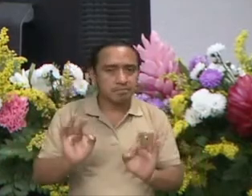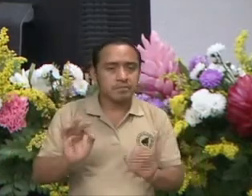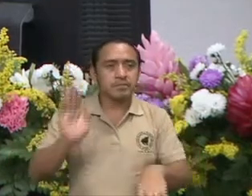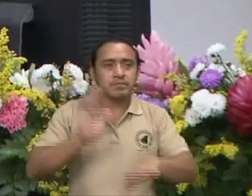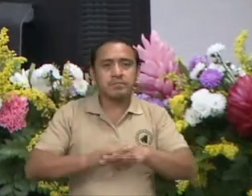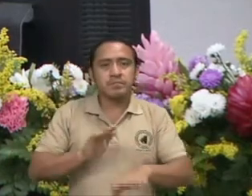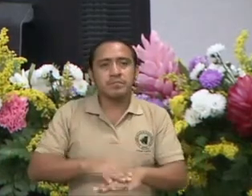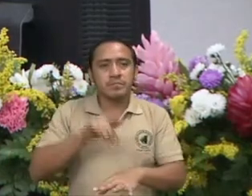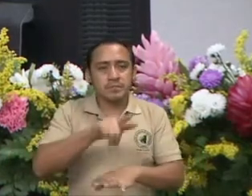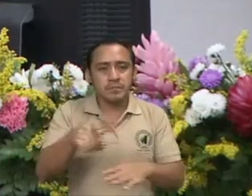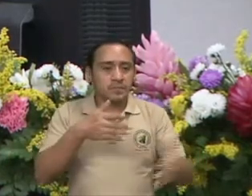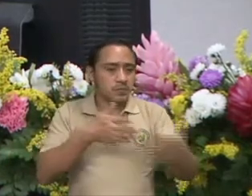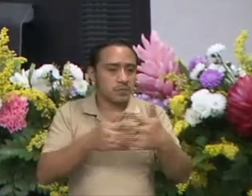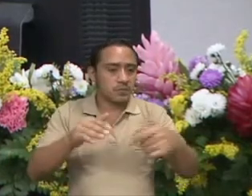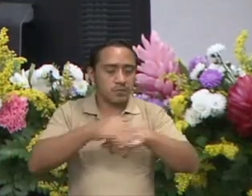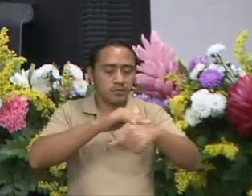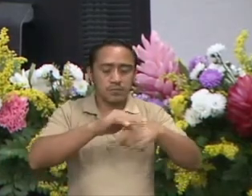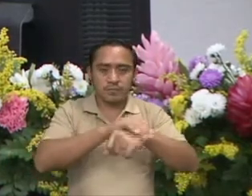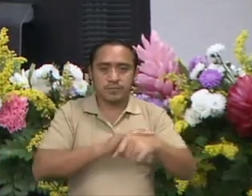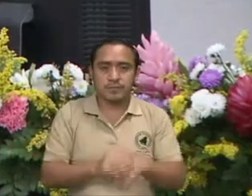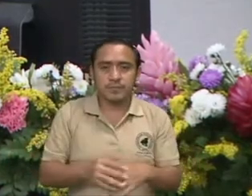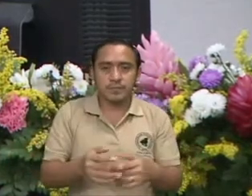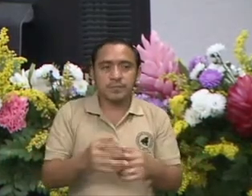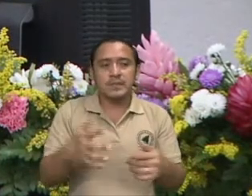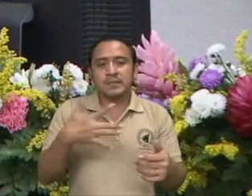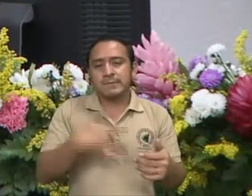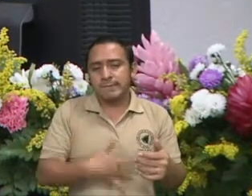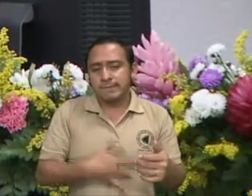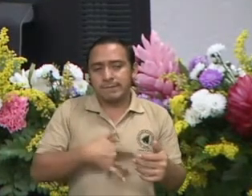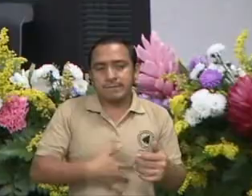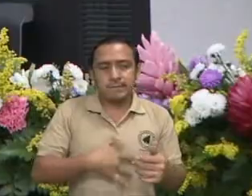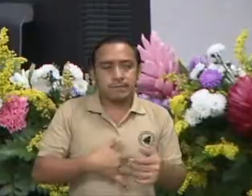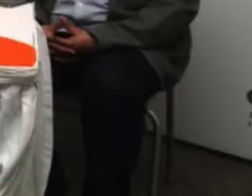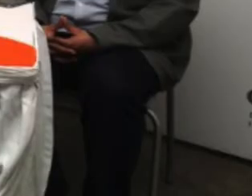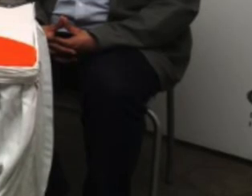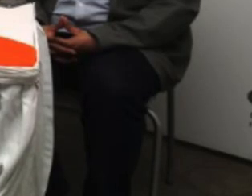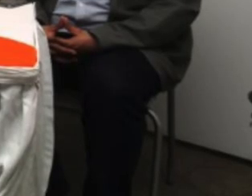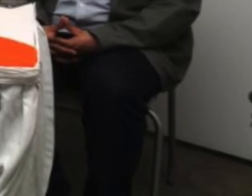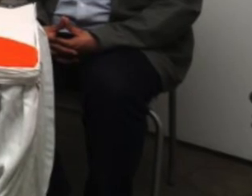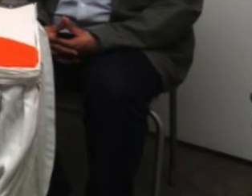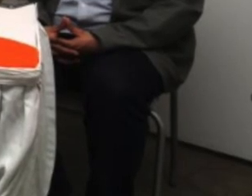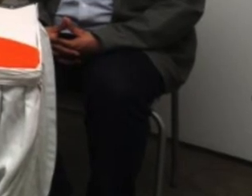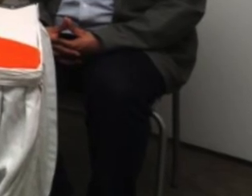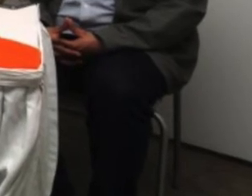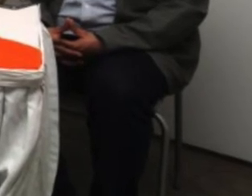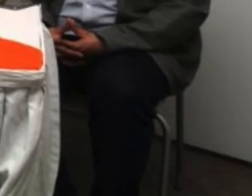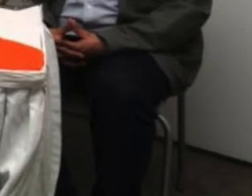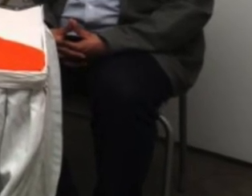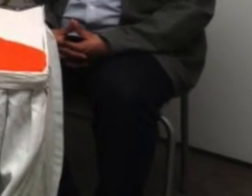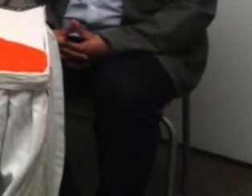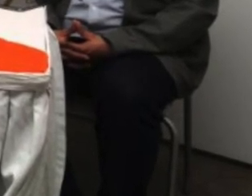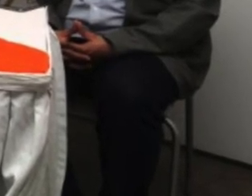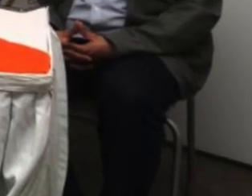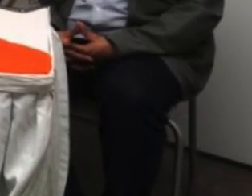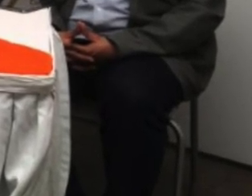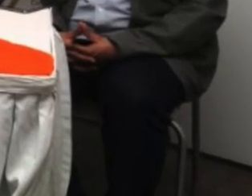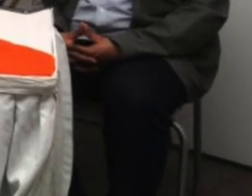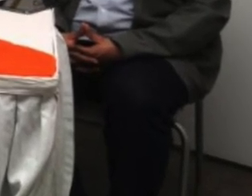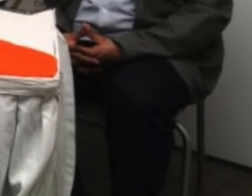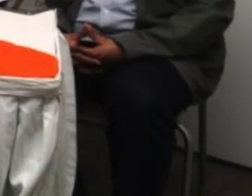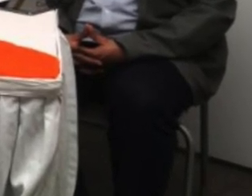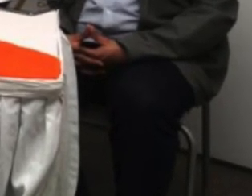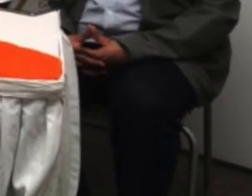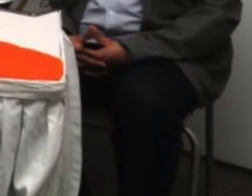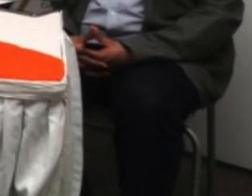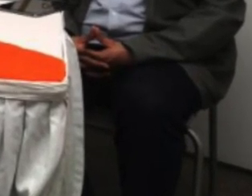información ni entregado sus estados financieros al Ministerio de Gobernación. Por su parte, los miembros de la ONAP